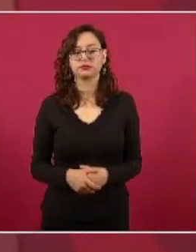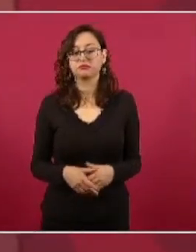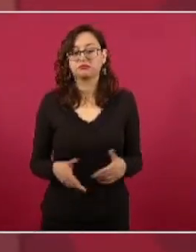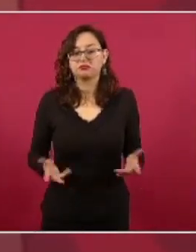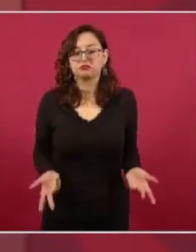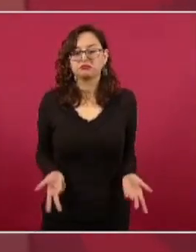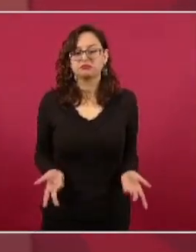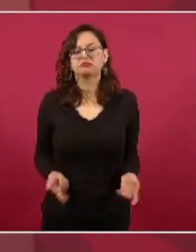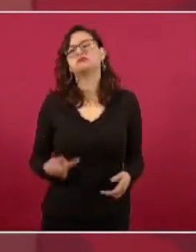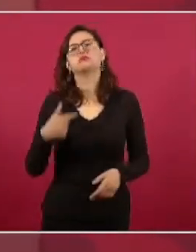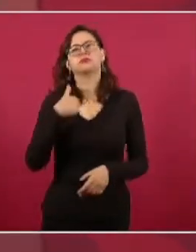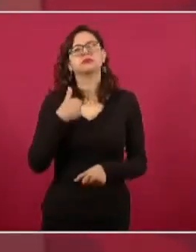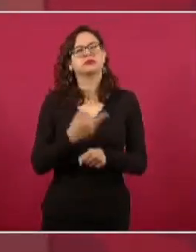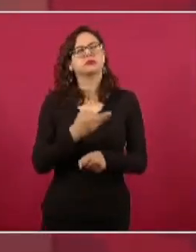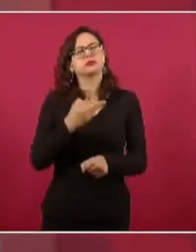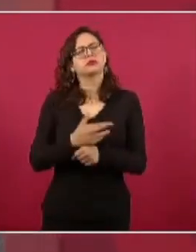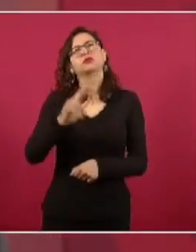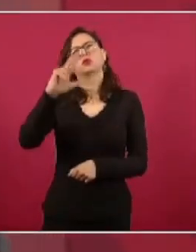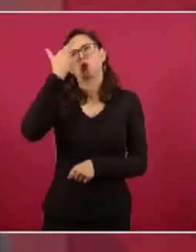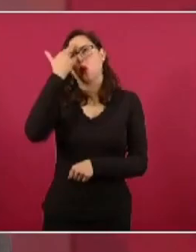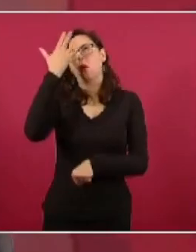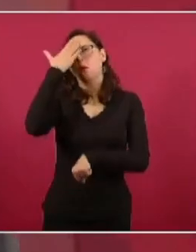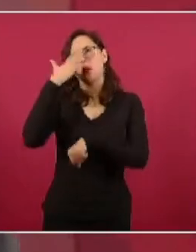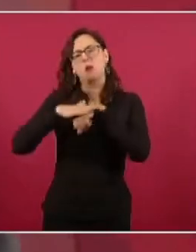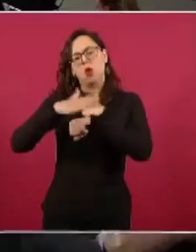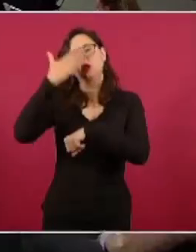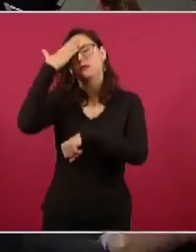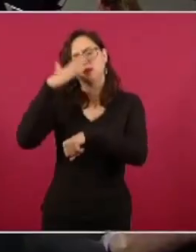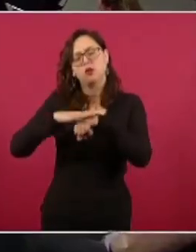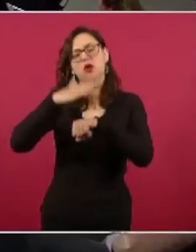sostengo de memoria está